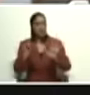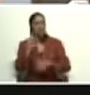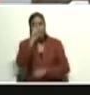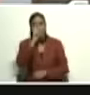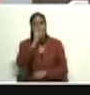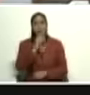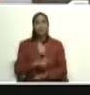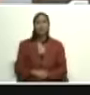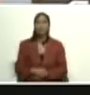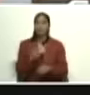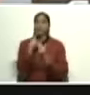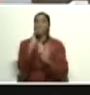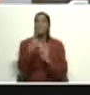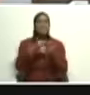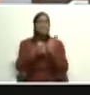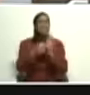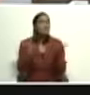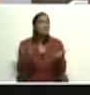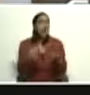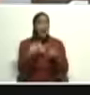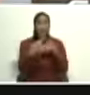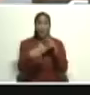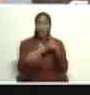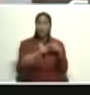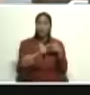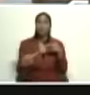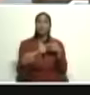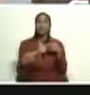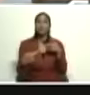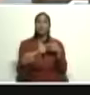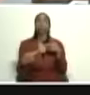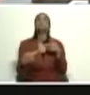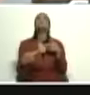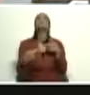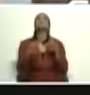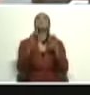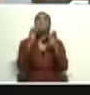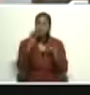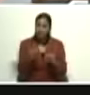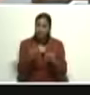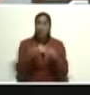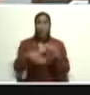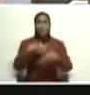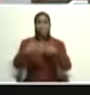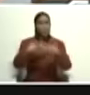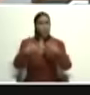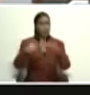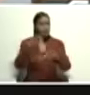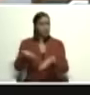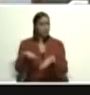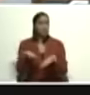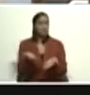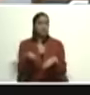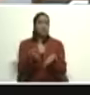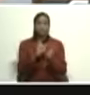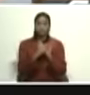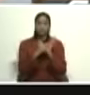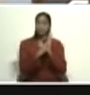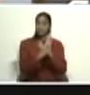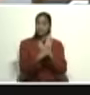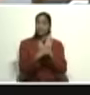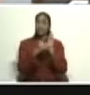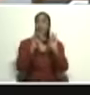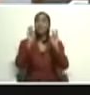la revolución es un precipitarse hacia el progreso. Mira qué bonito ese